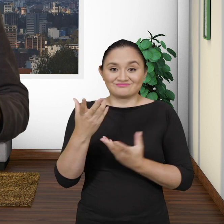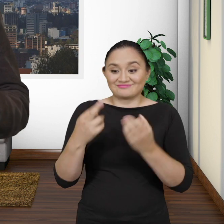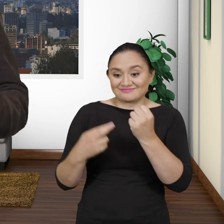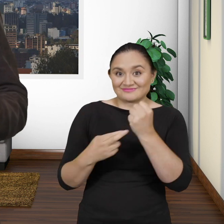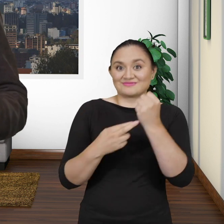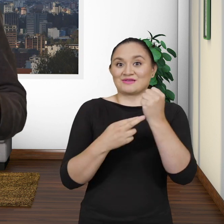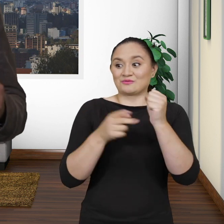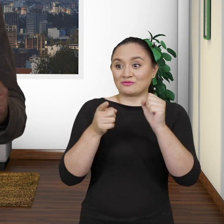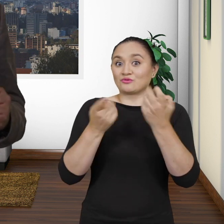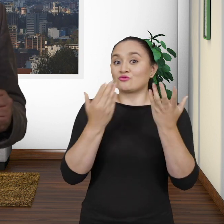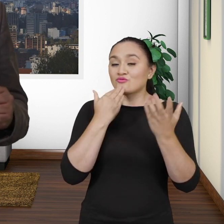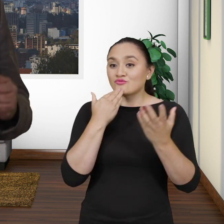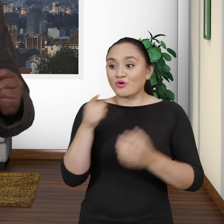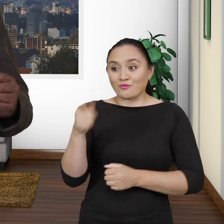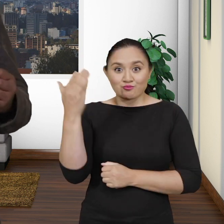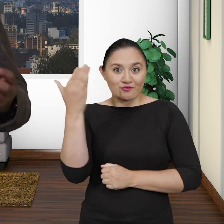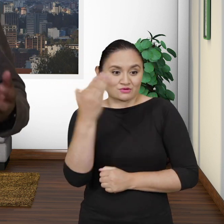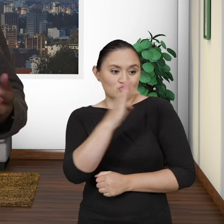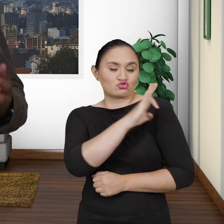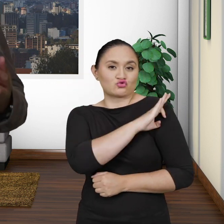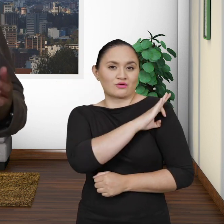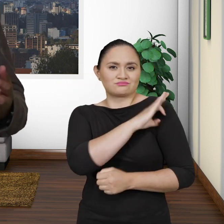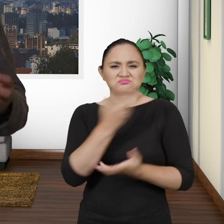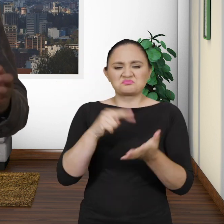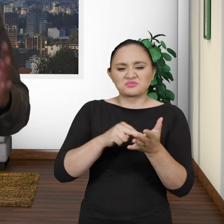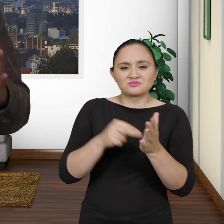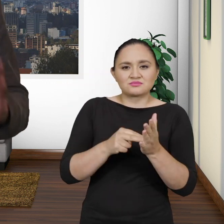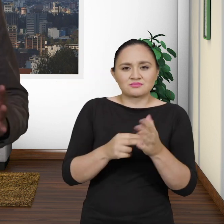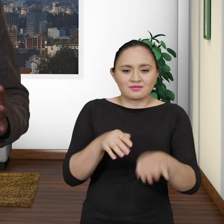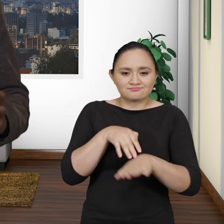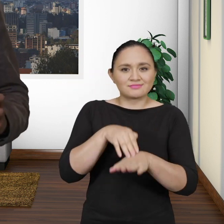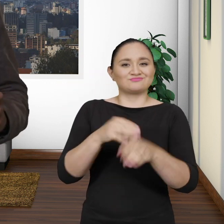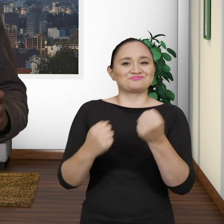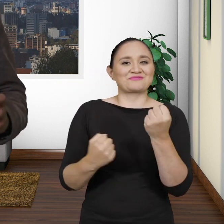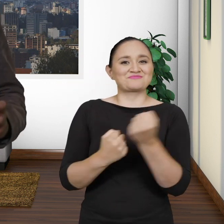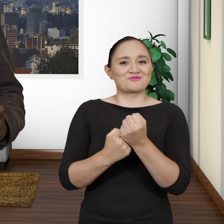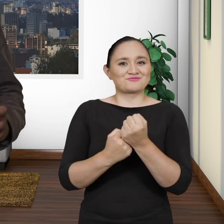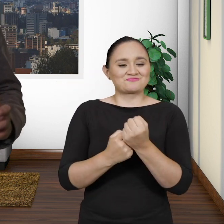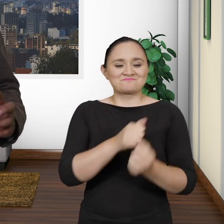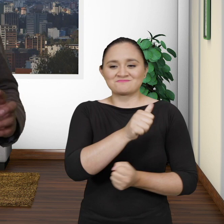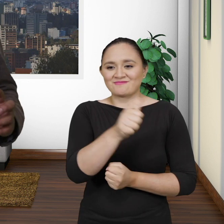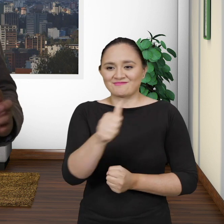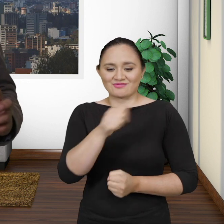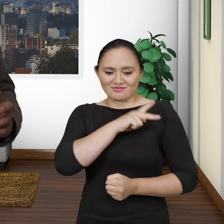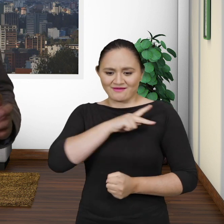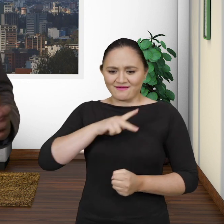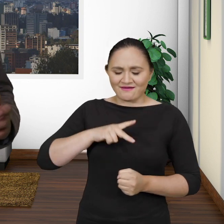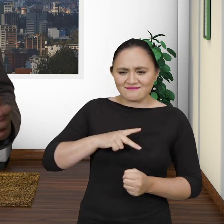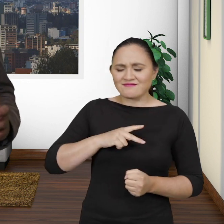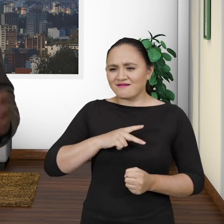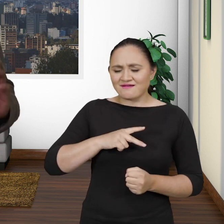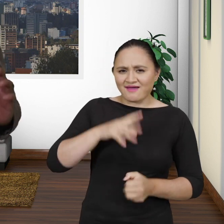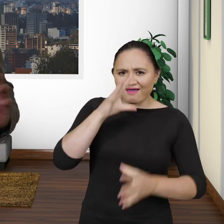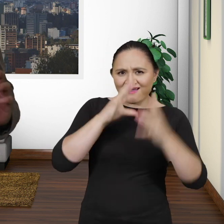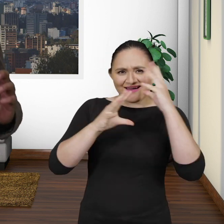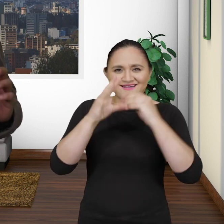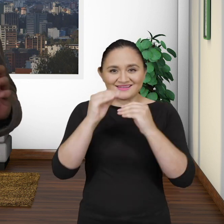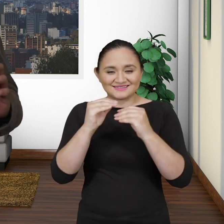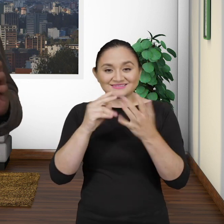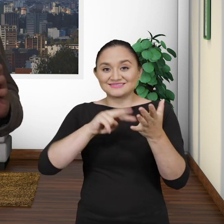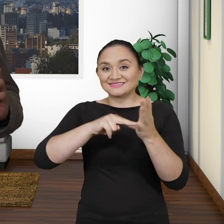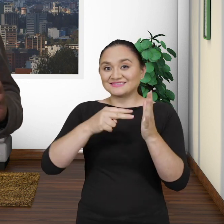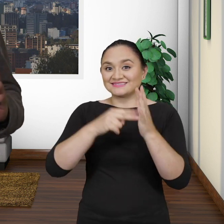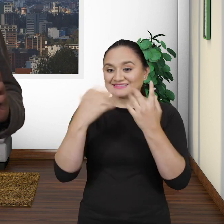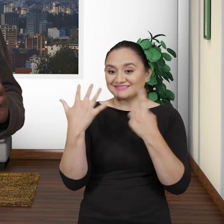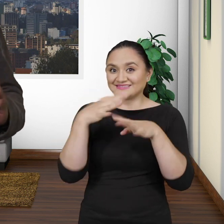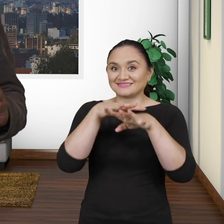el rol de tutor o tutora porque son el apoyo para lograr la personalización del aprendizaje, es decir, la